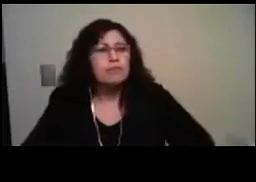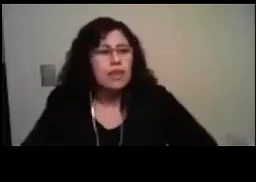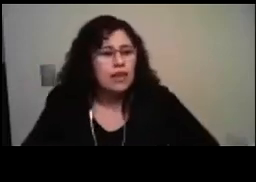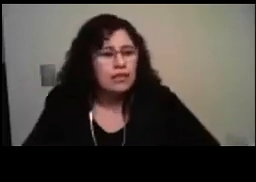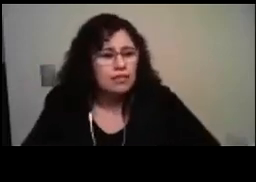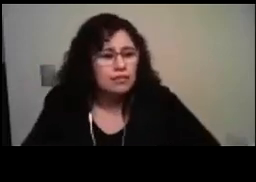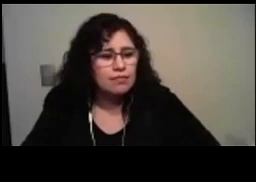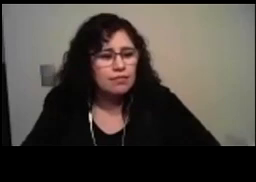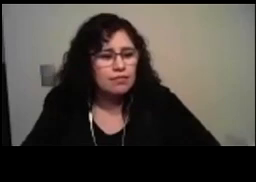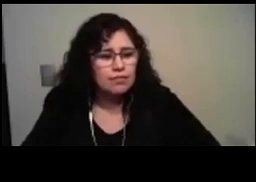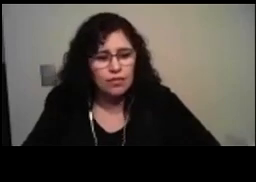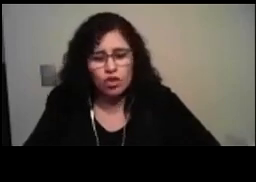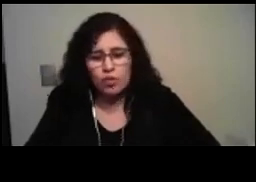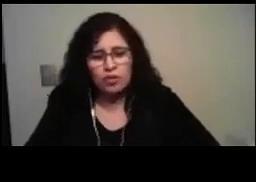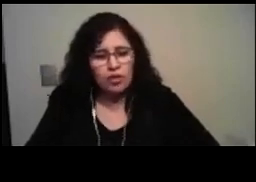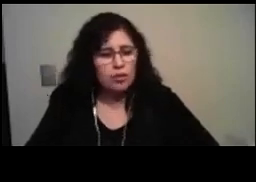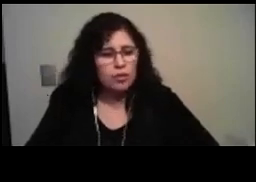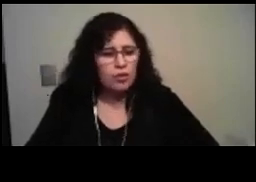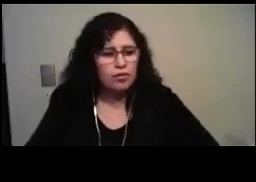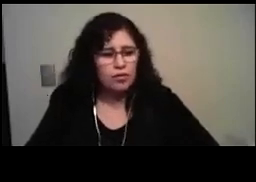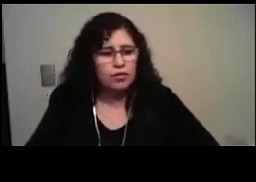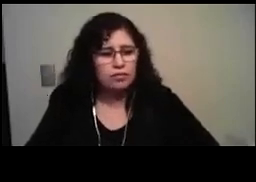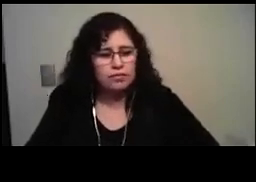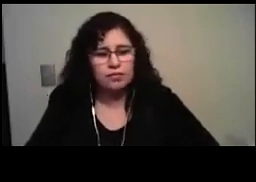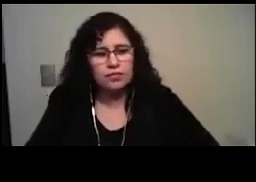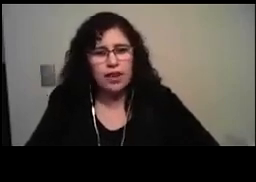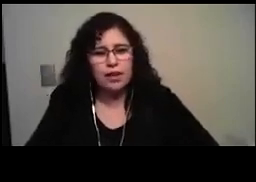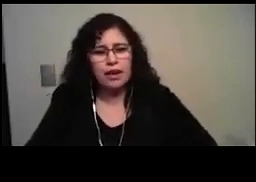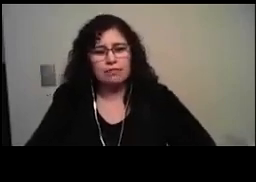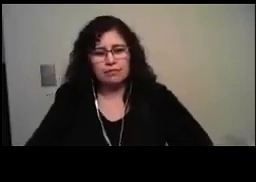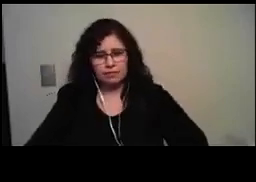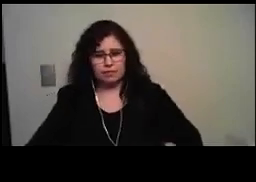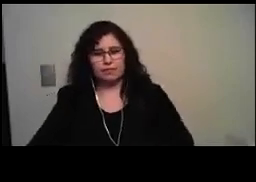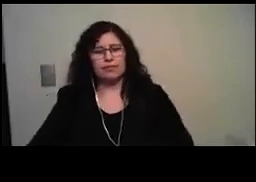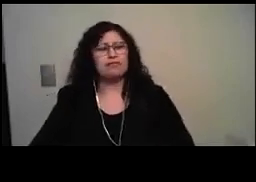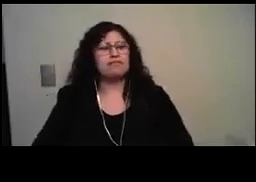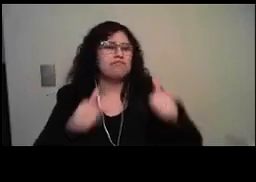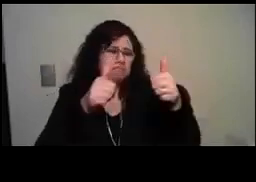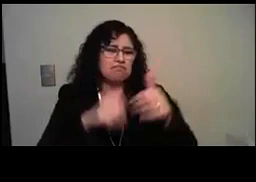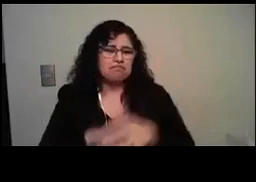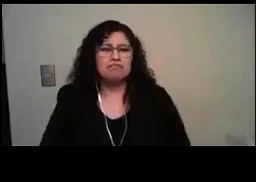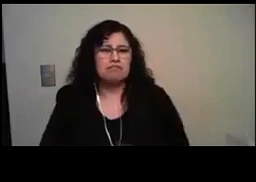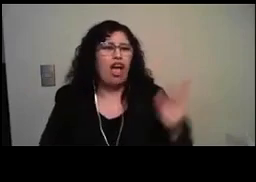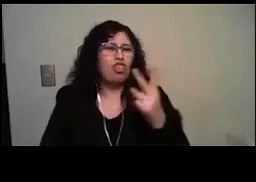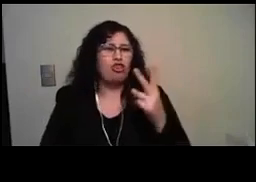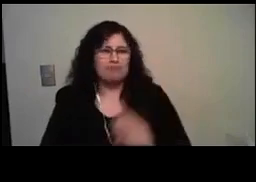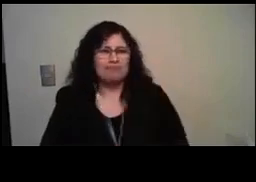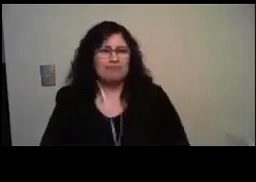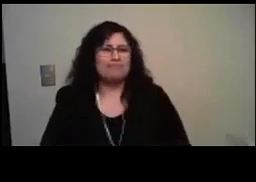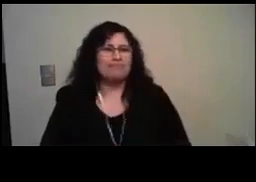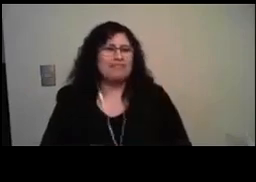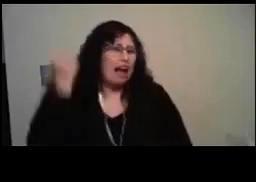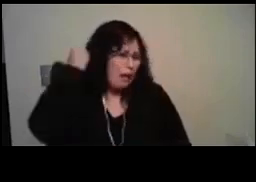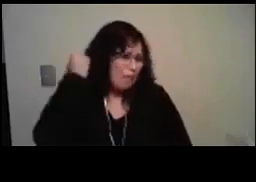¿Le acomoda a Sí, las 6? ¿Sí? Yo pienso lo mismo, profesor. Camila. Ya, perfecto. Gracias a